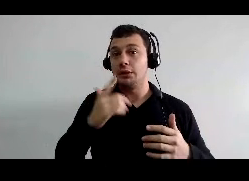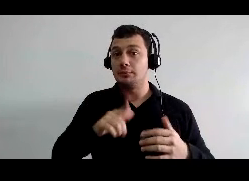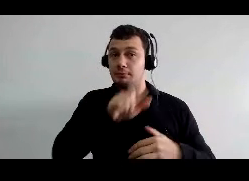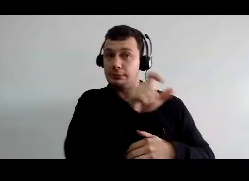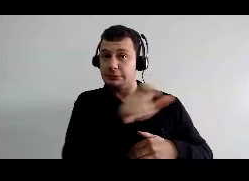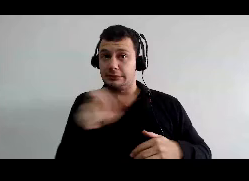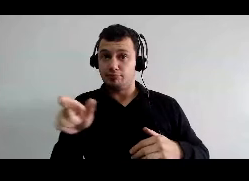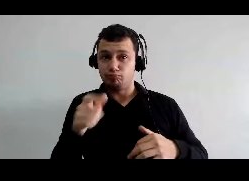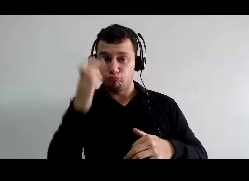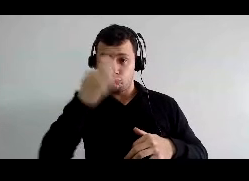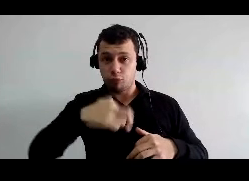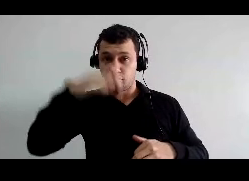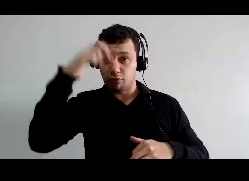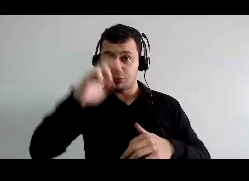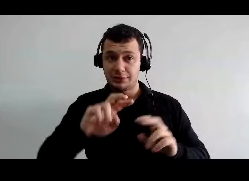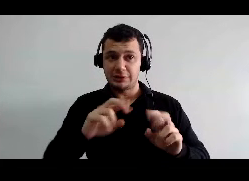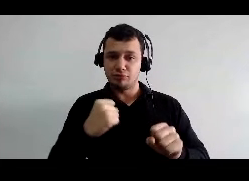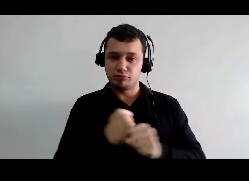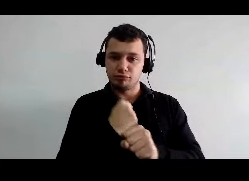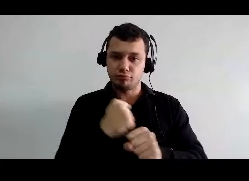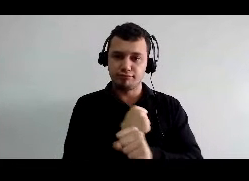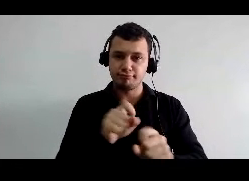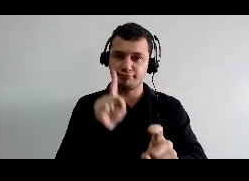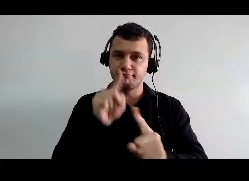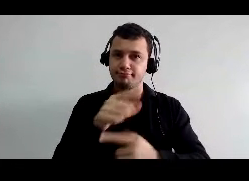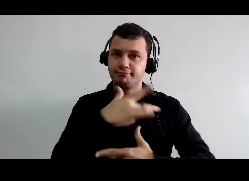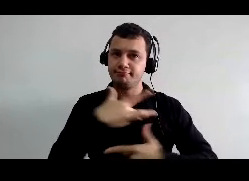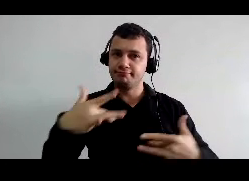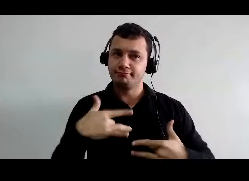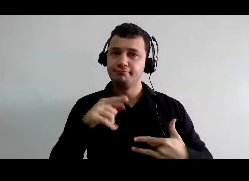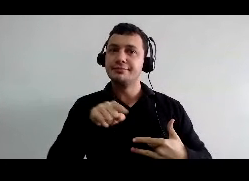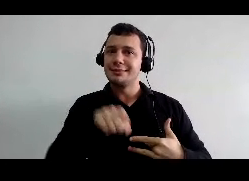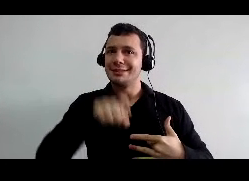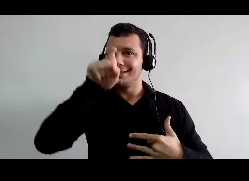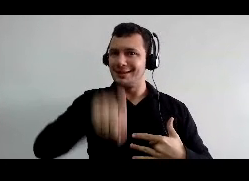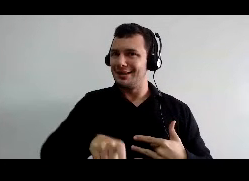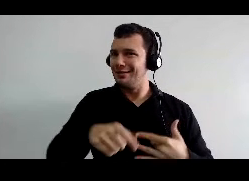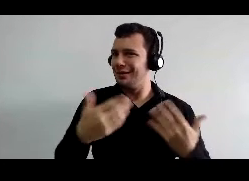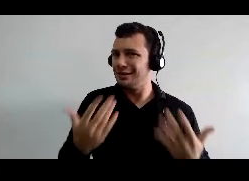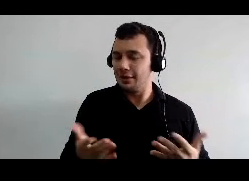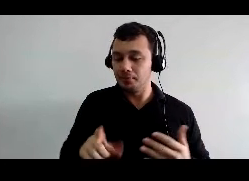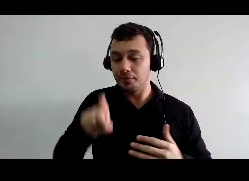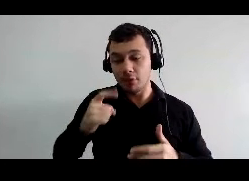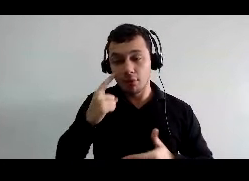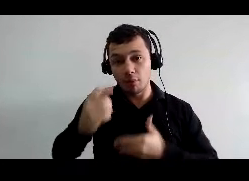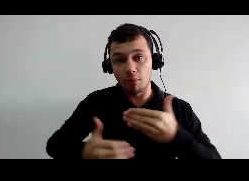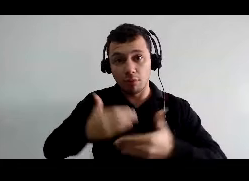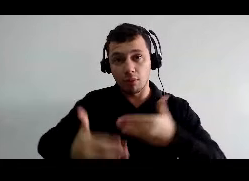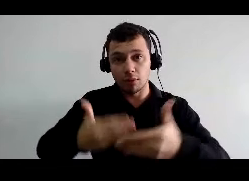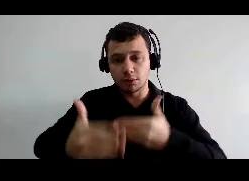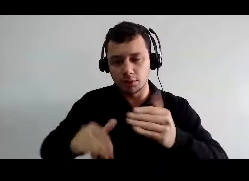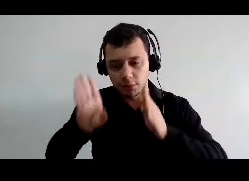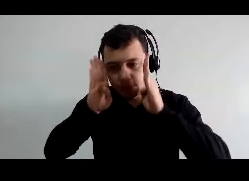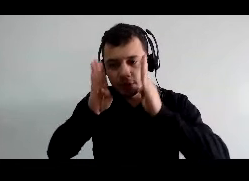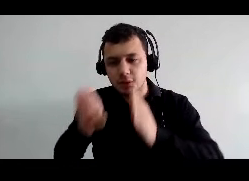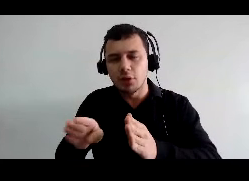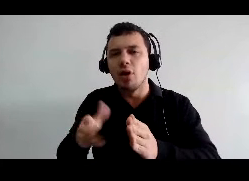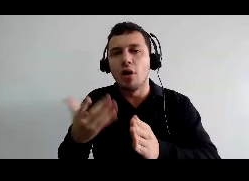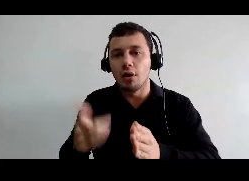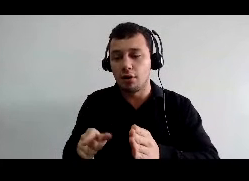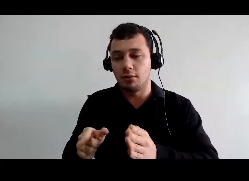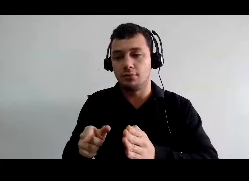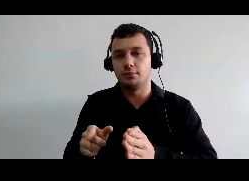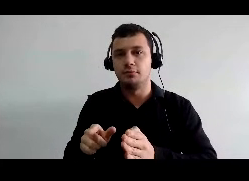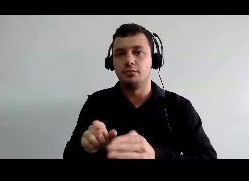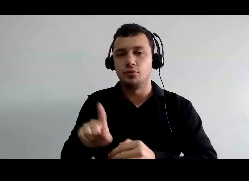que ellos deben contextualizar en el momento en que estén haciendo una atención, si ese proceso de atención le puede generar un aerosol o